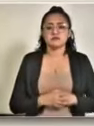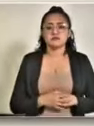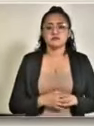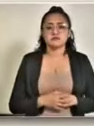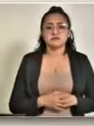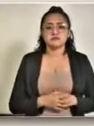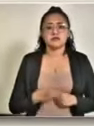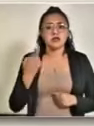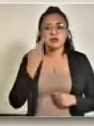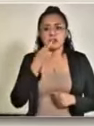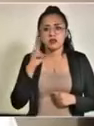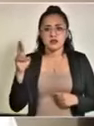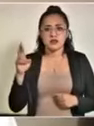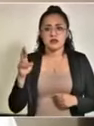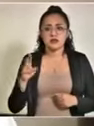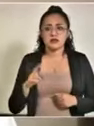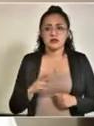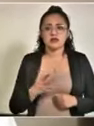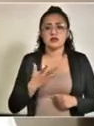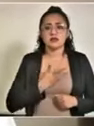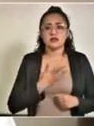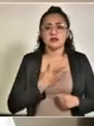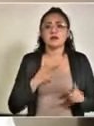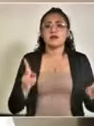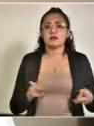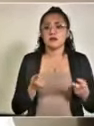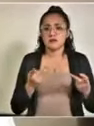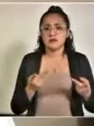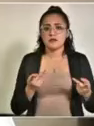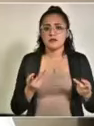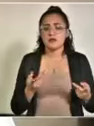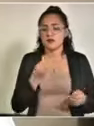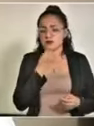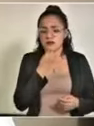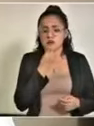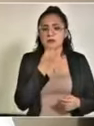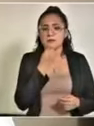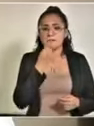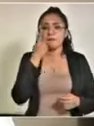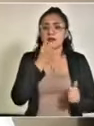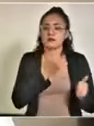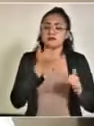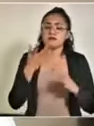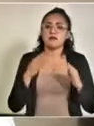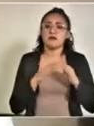Los restaurantes tienen venta de comida a domicilio